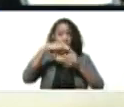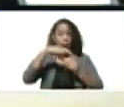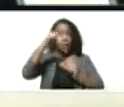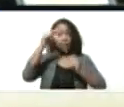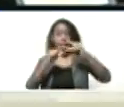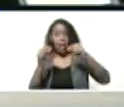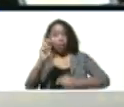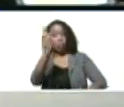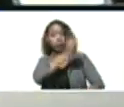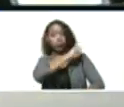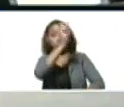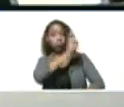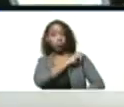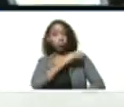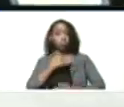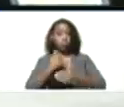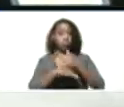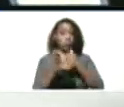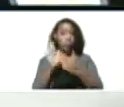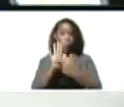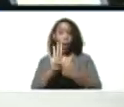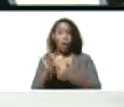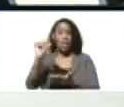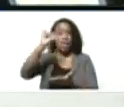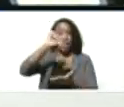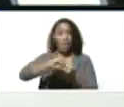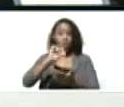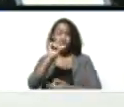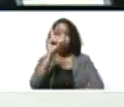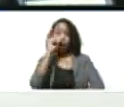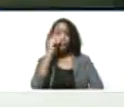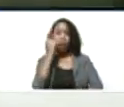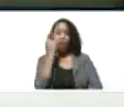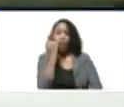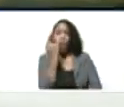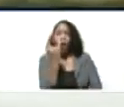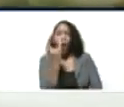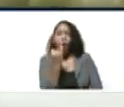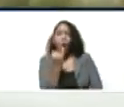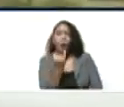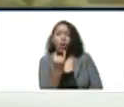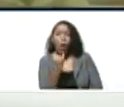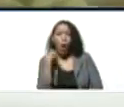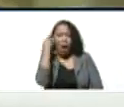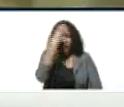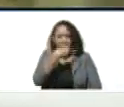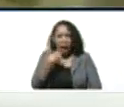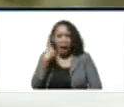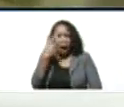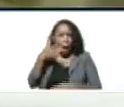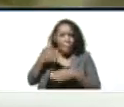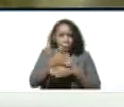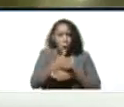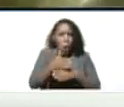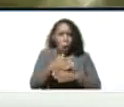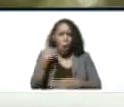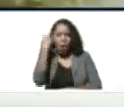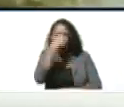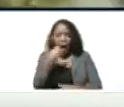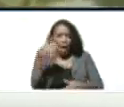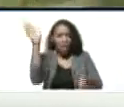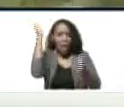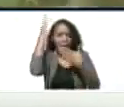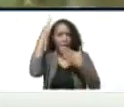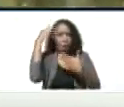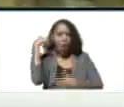jefe, y en el centro sale un hombre flaco, carecuchillo, cara de indio, cara